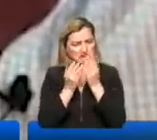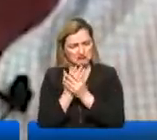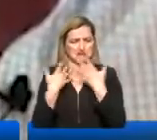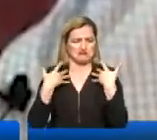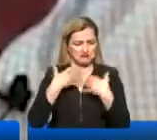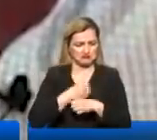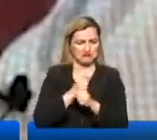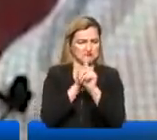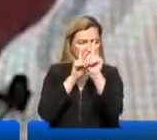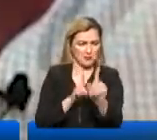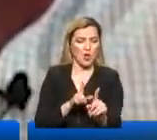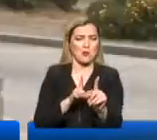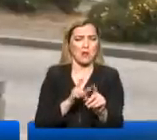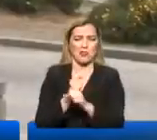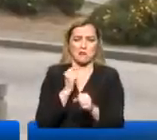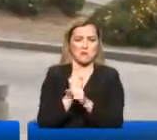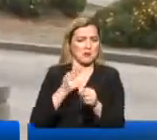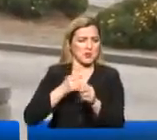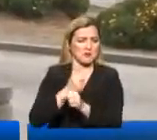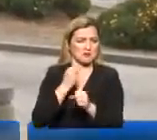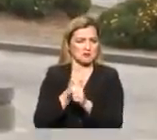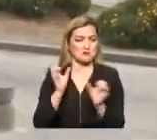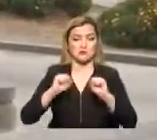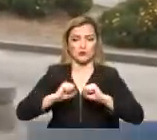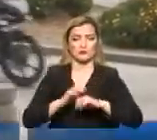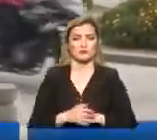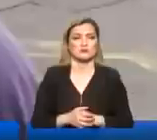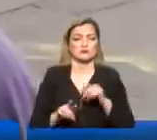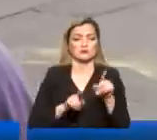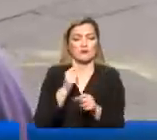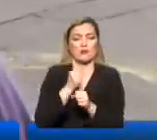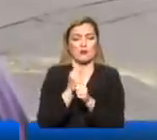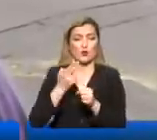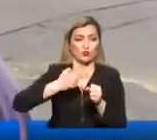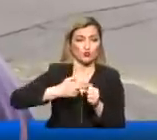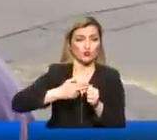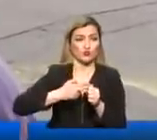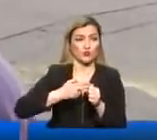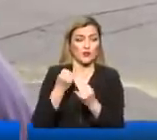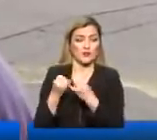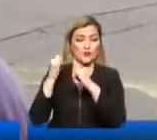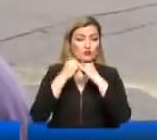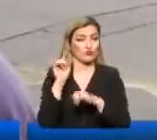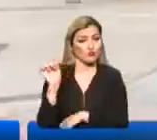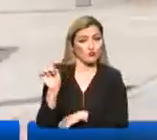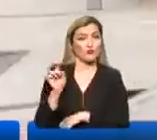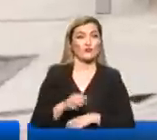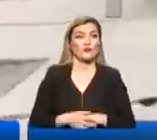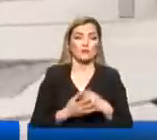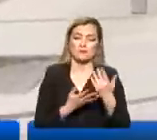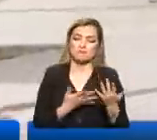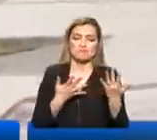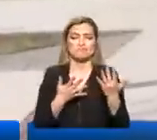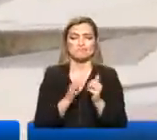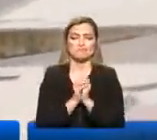de reinsertarnos en nuestra vida laboral. Es por esto que quienes están en el trabajo formal y en el informal, como es el caso de Alexander, esperan